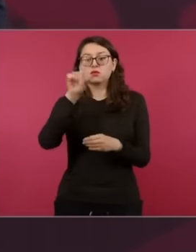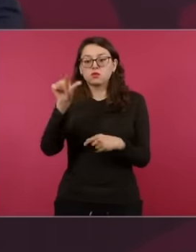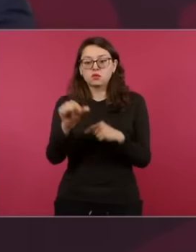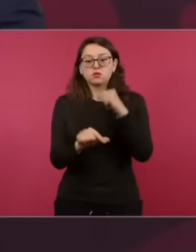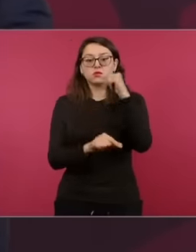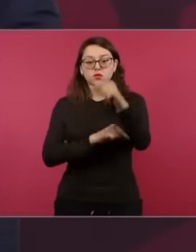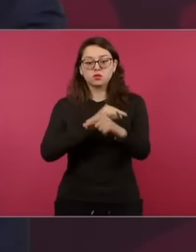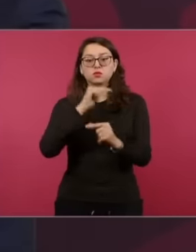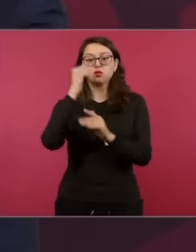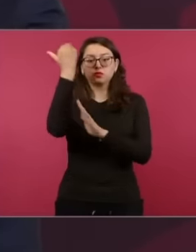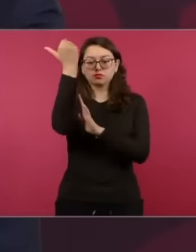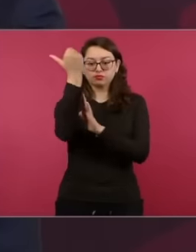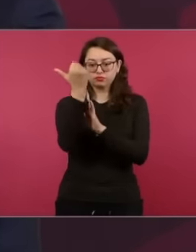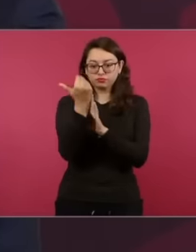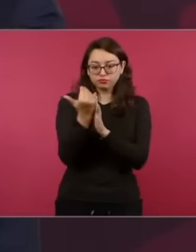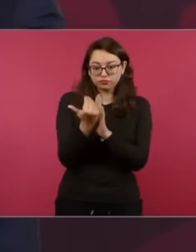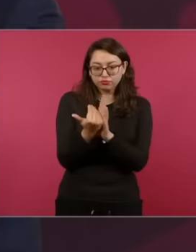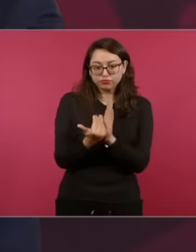se mantiene